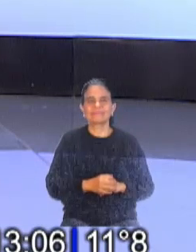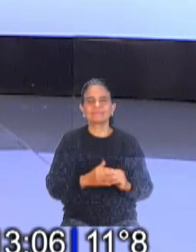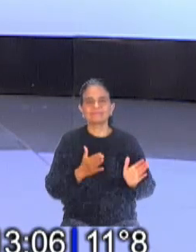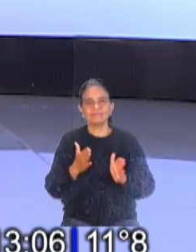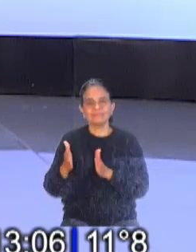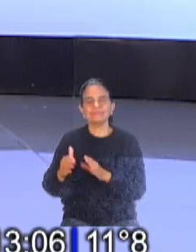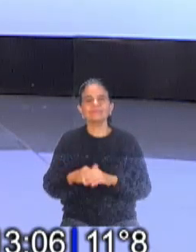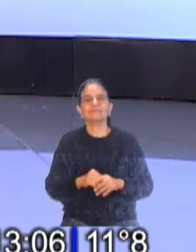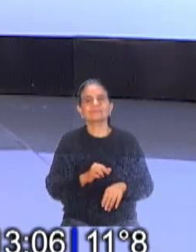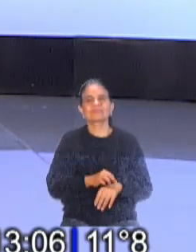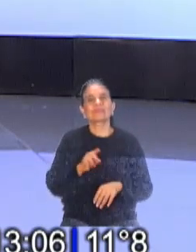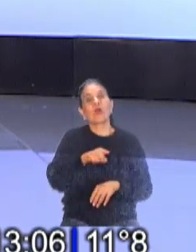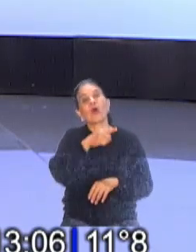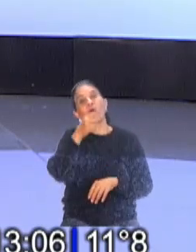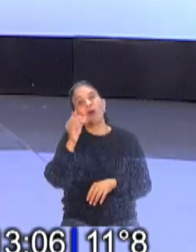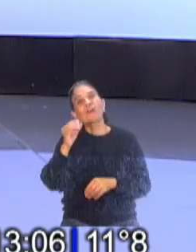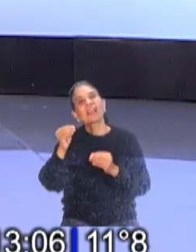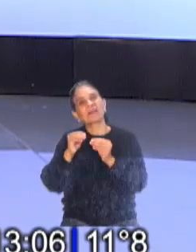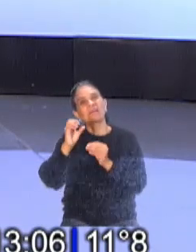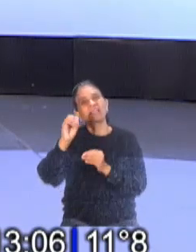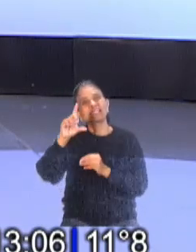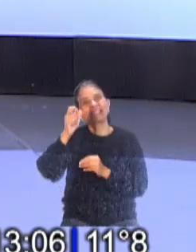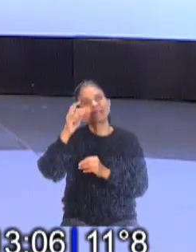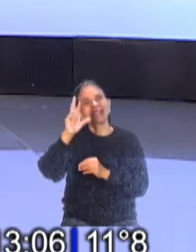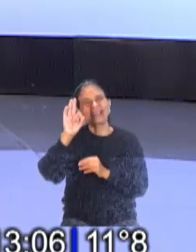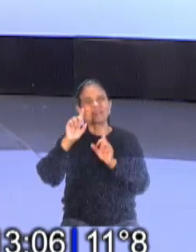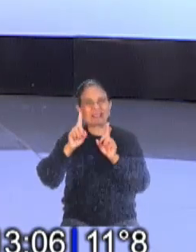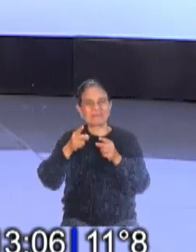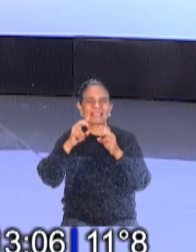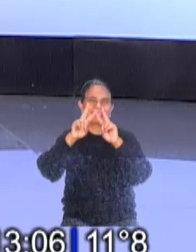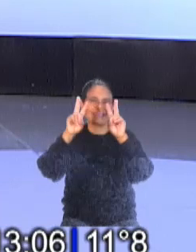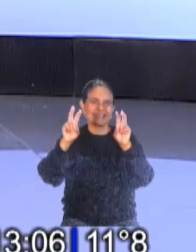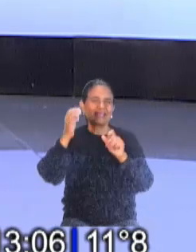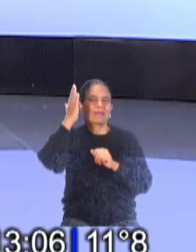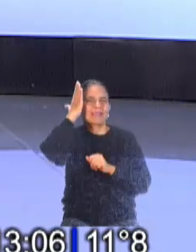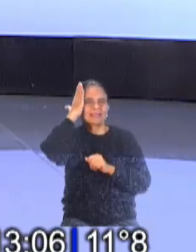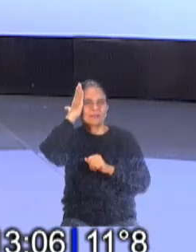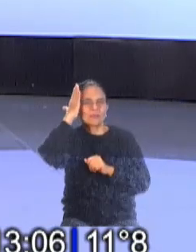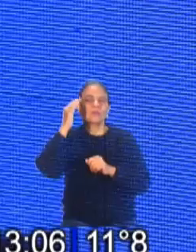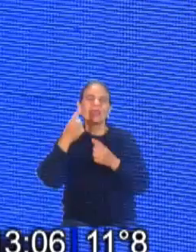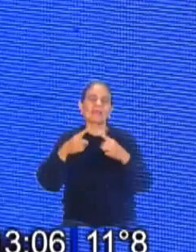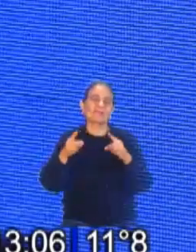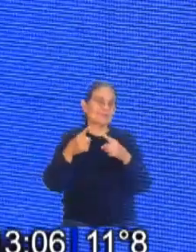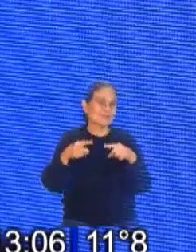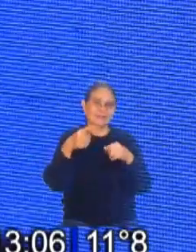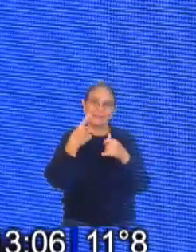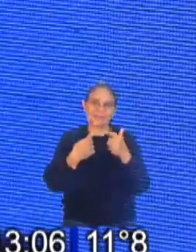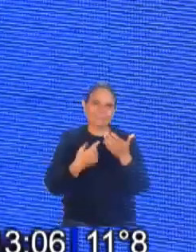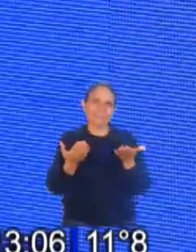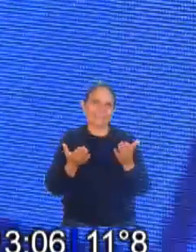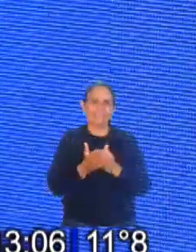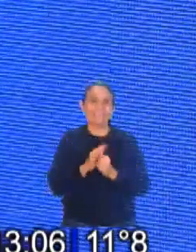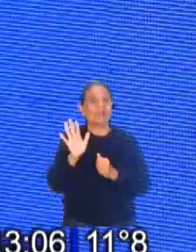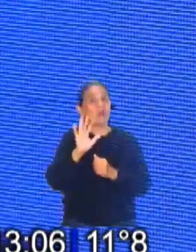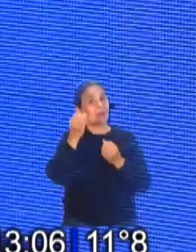Caro, nos vamos a la otra, Caro, lo que tiene que ver con la cultura y el espectáculo. Caro, ¿cómo estás? Hola, ¿cómo estás? Y les traigo